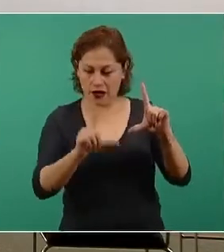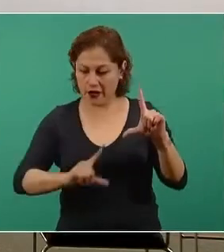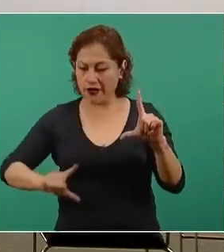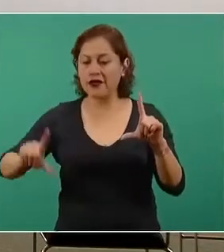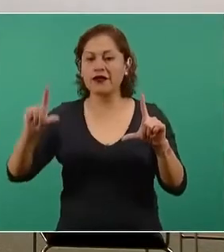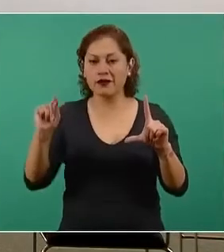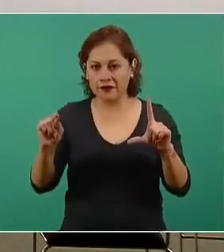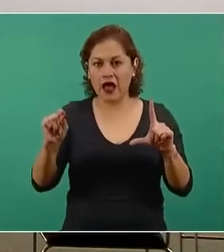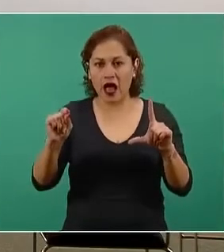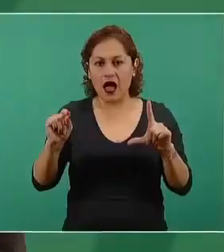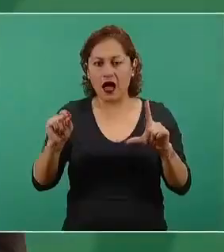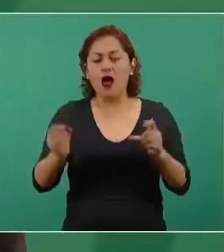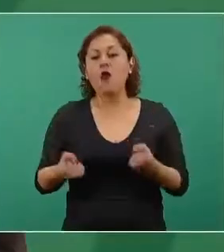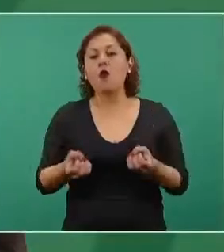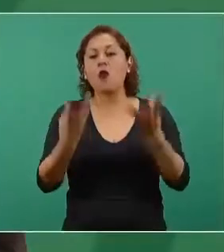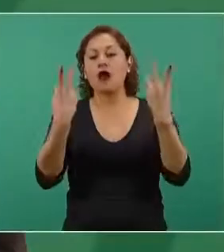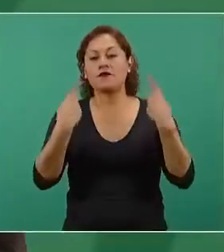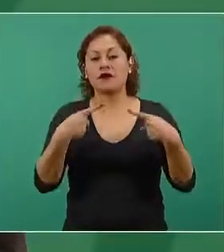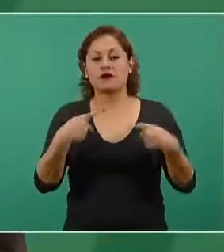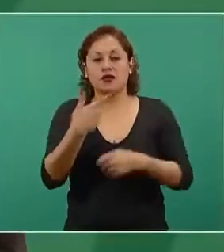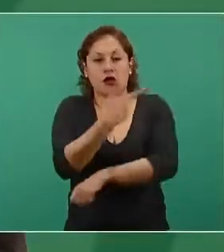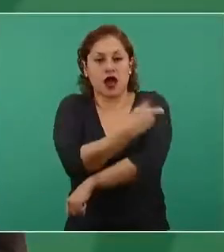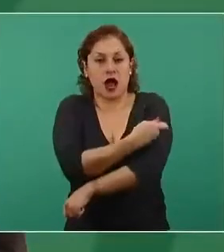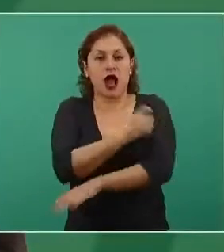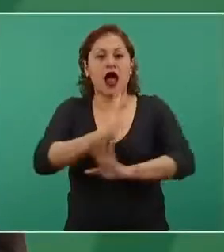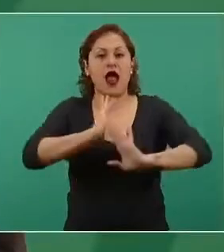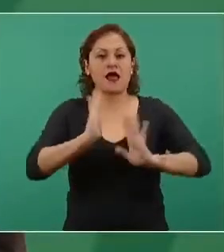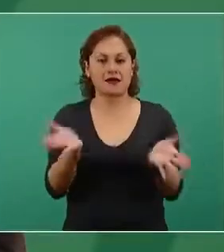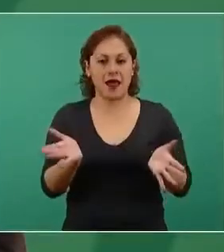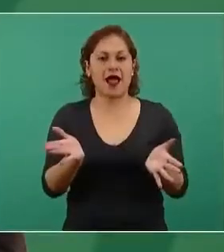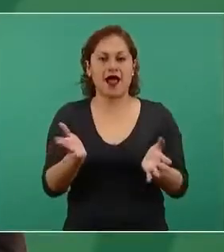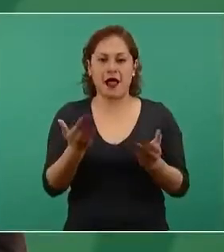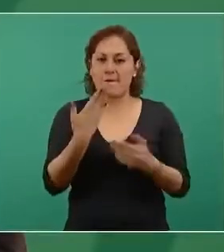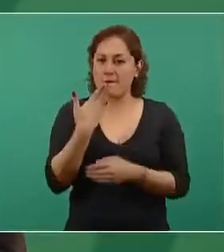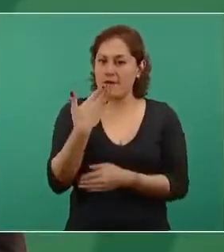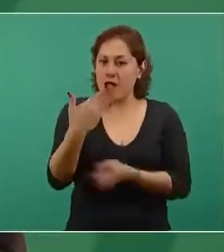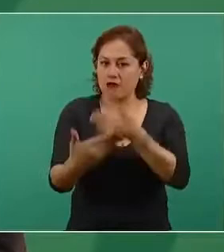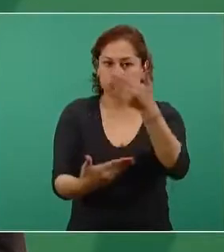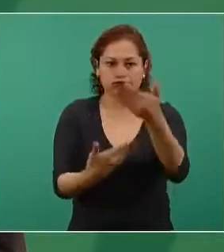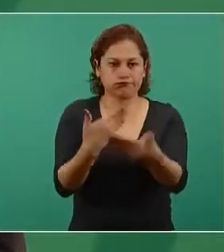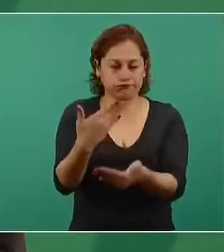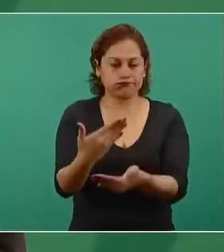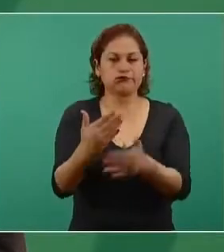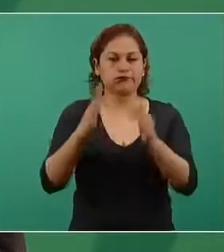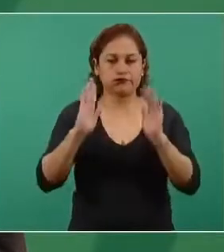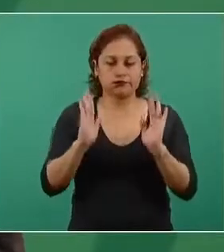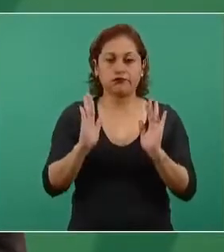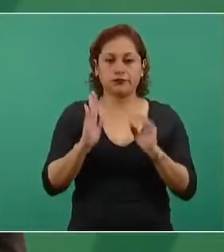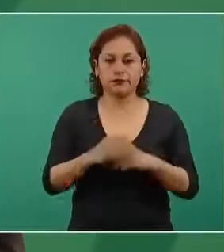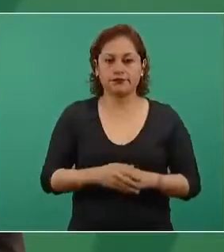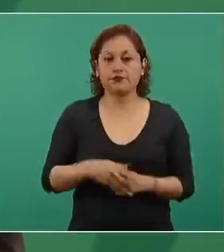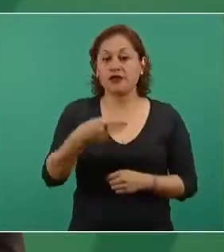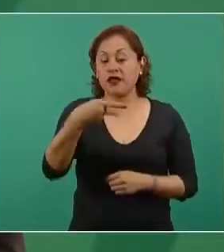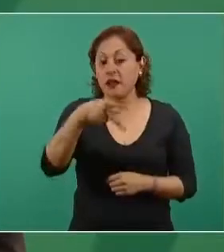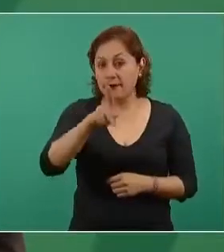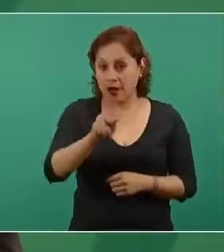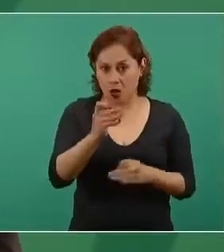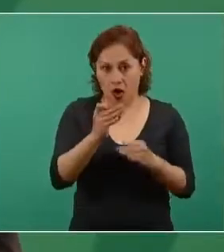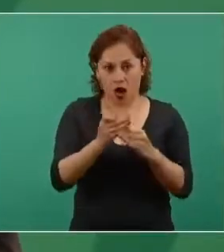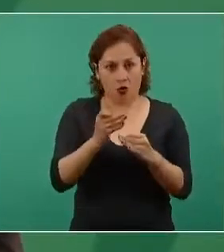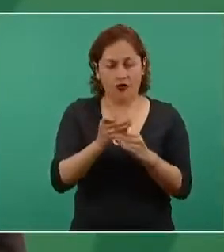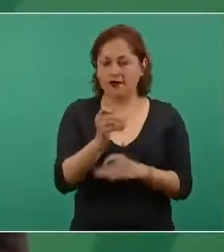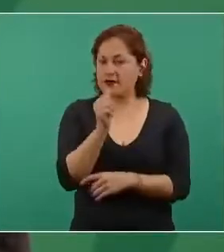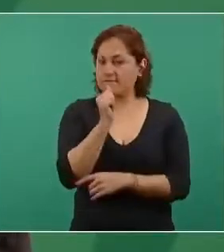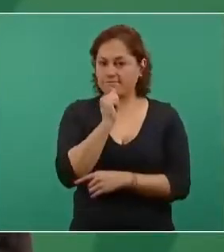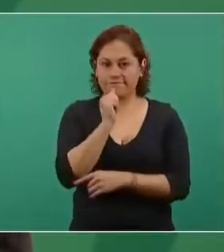entonces podamos decir que medianamente también ya estamos protegidos, ¿no? Y que podemos de alguna manera, y este no es el momento, de